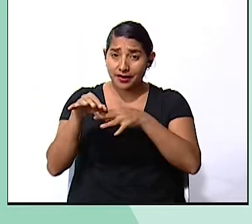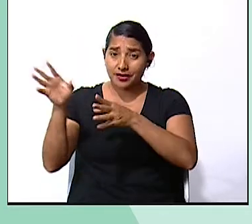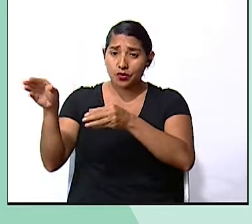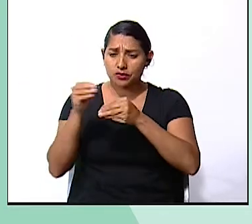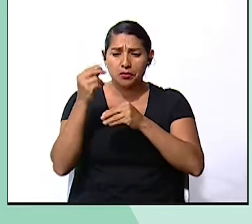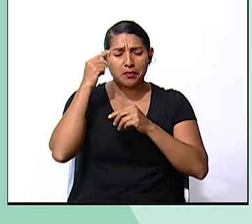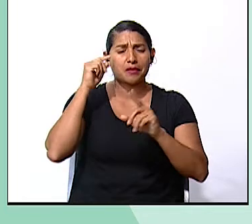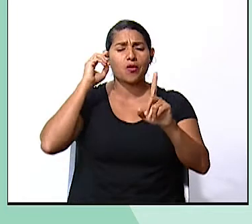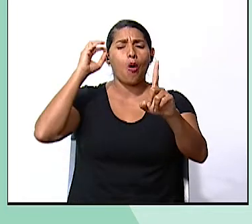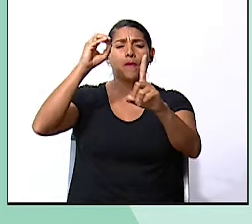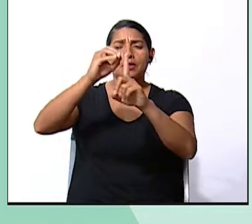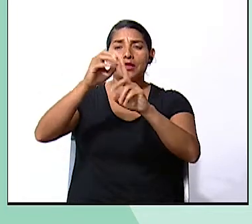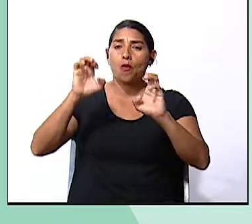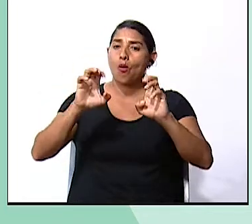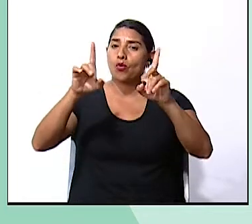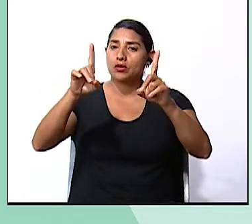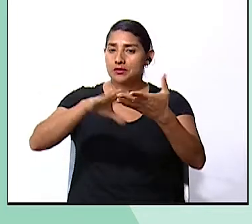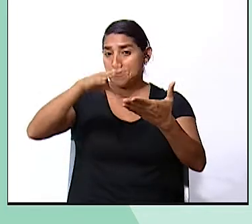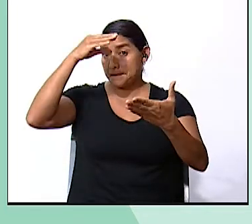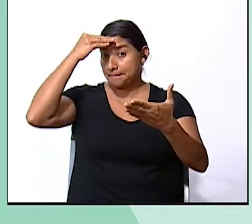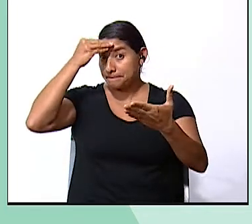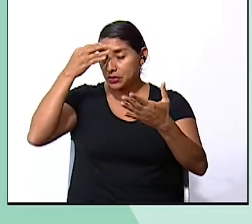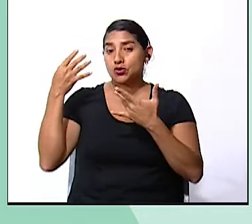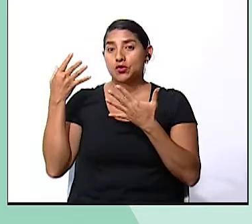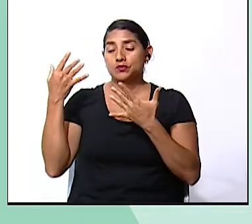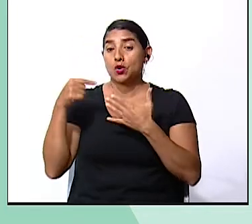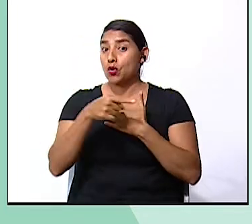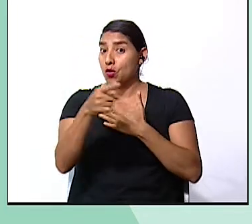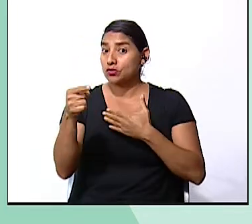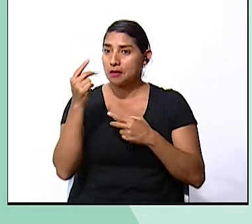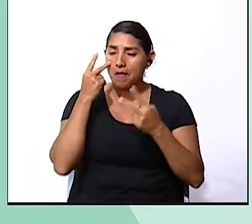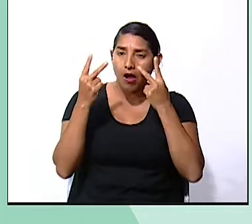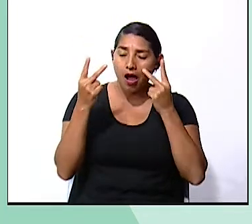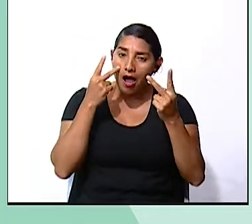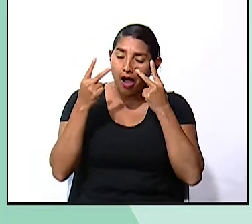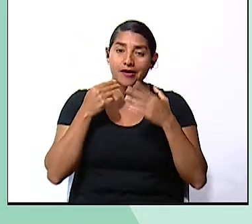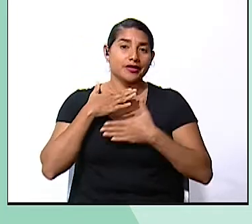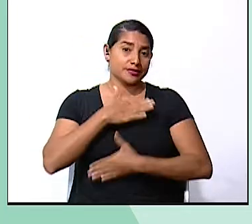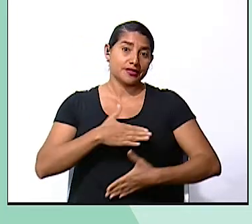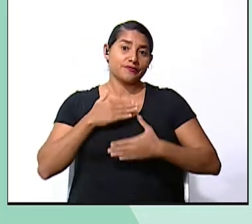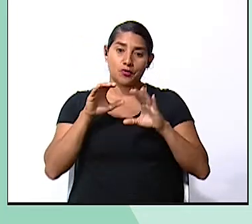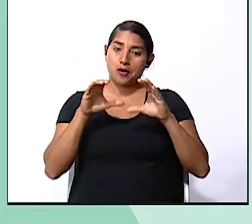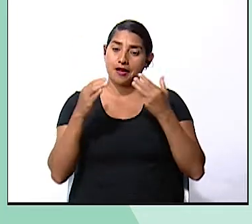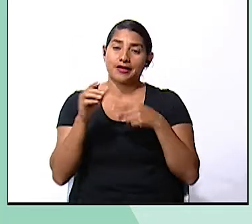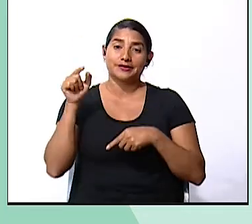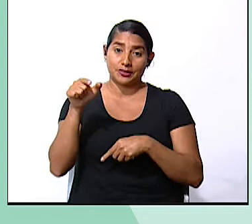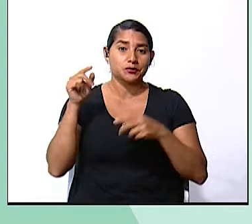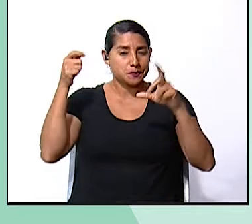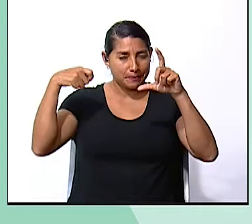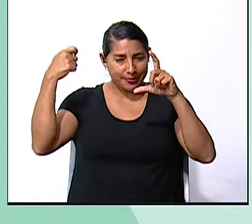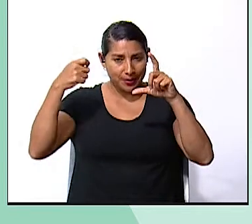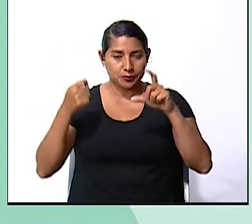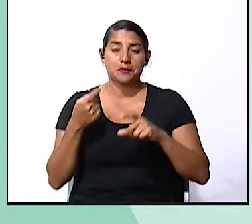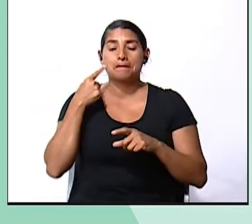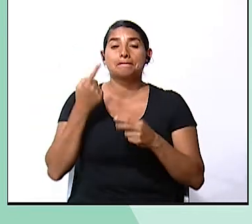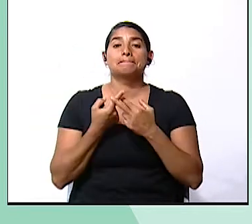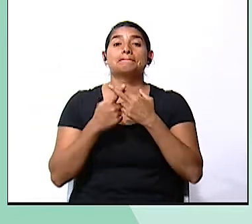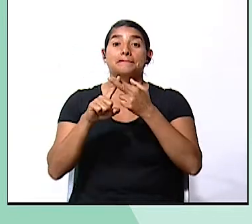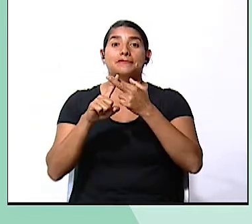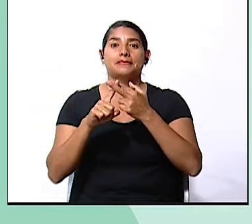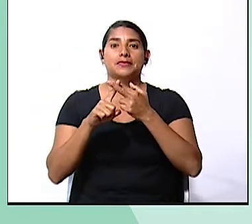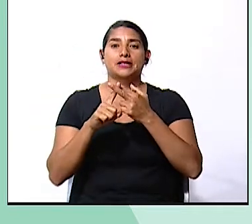con fines educativos. Espero entonces que ustedes también disfruten de ellos. Para